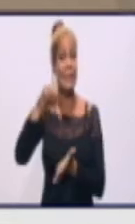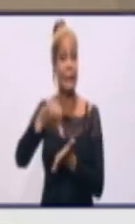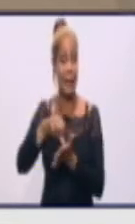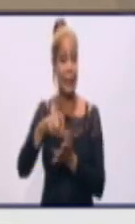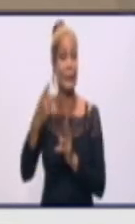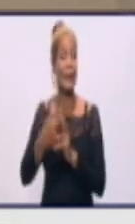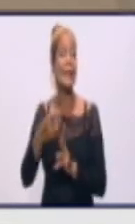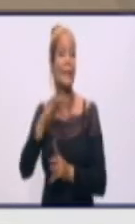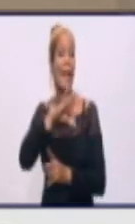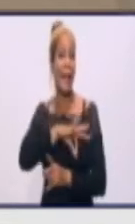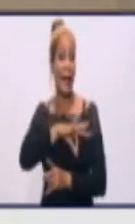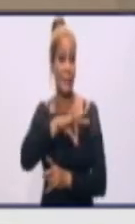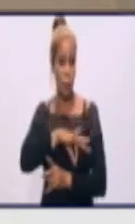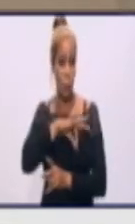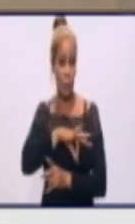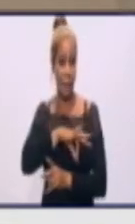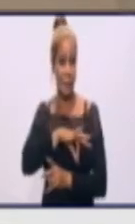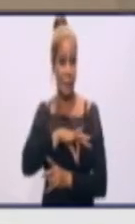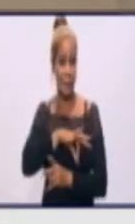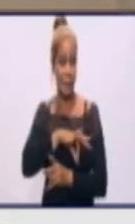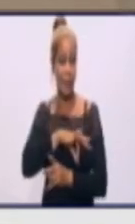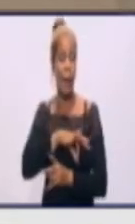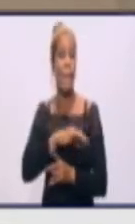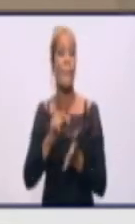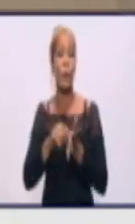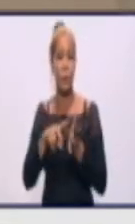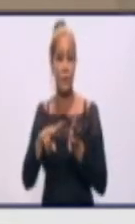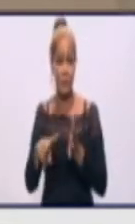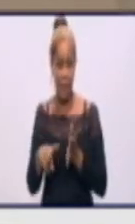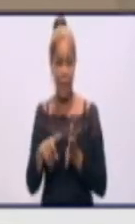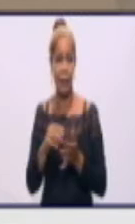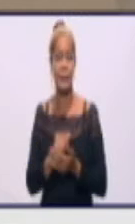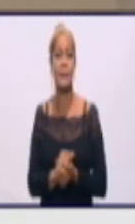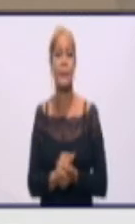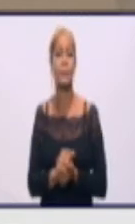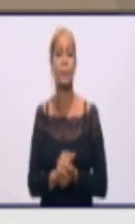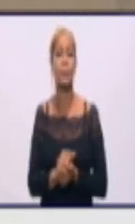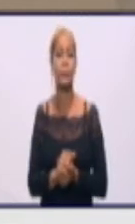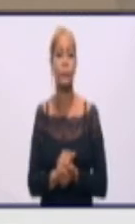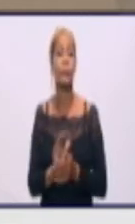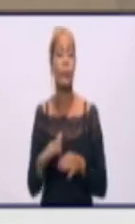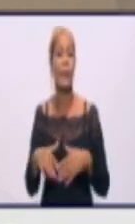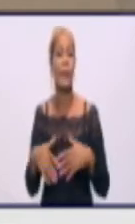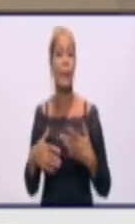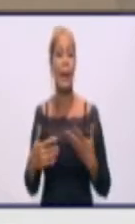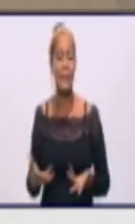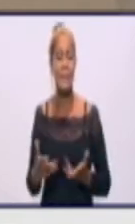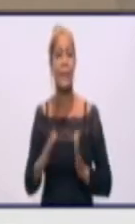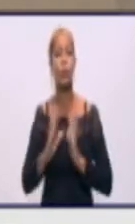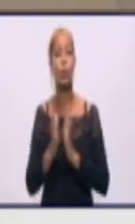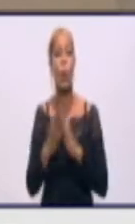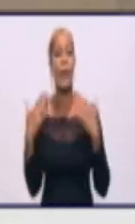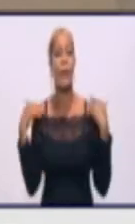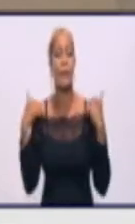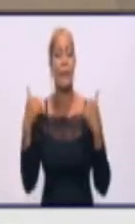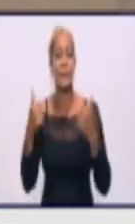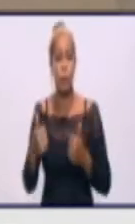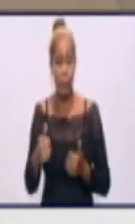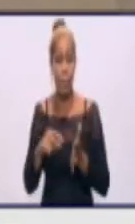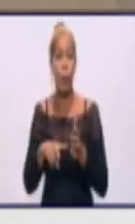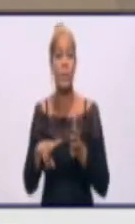delegaciones provinciales de ordenamiento territorial y urbanismo, que van a ser las direcciones provinciales